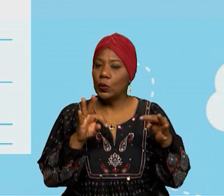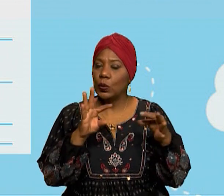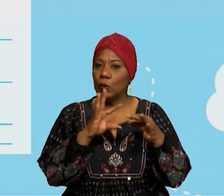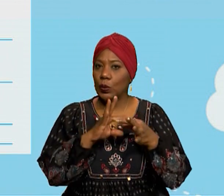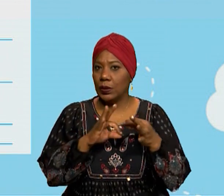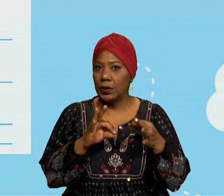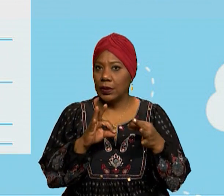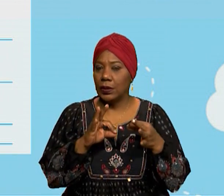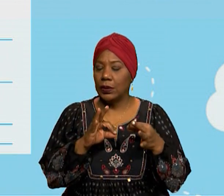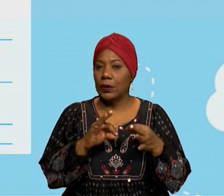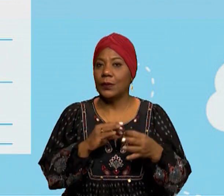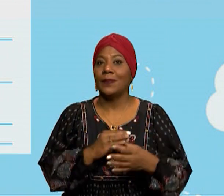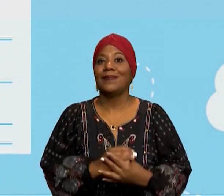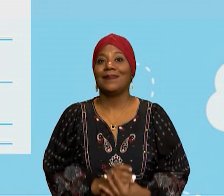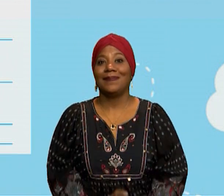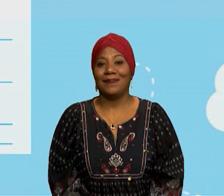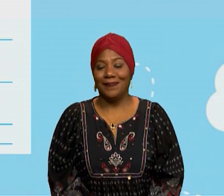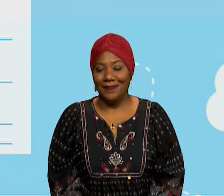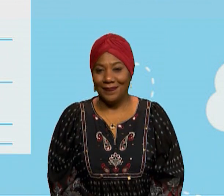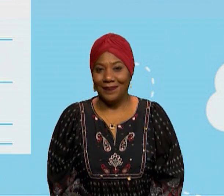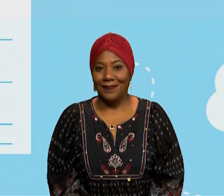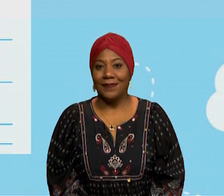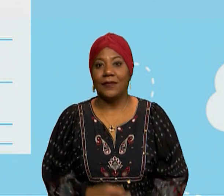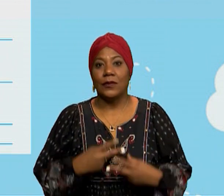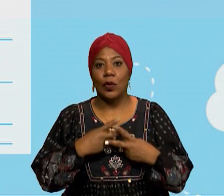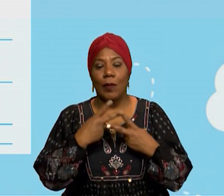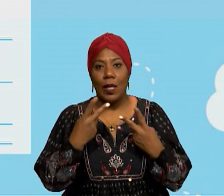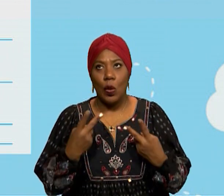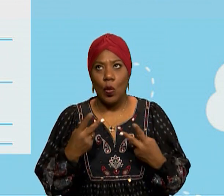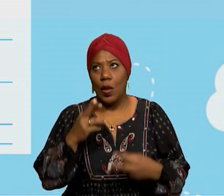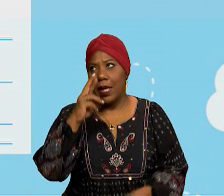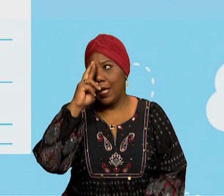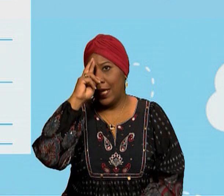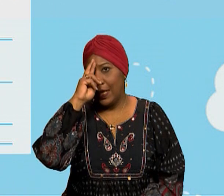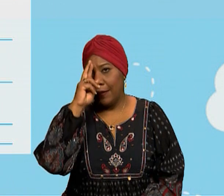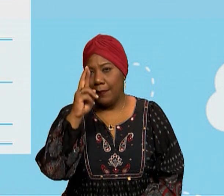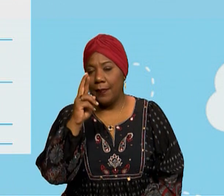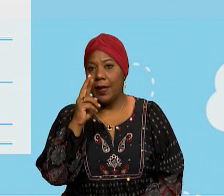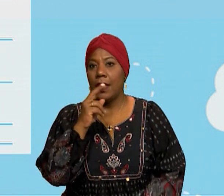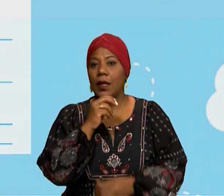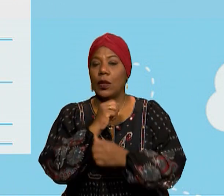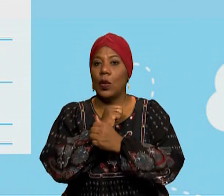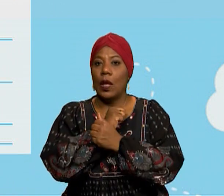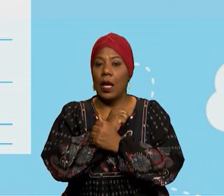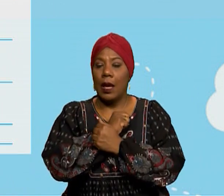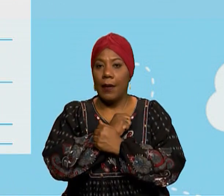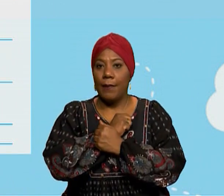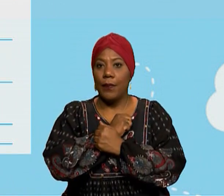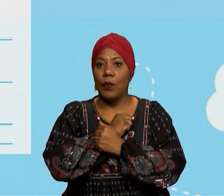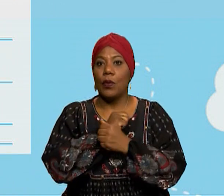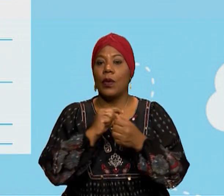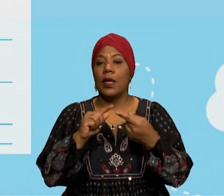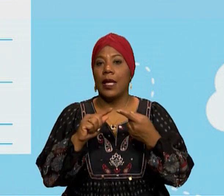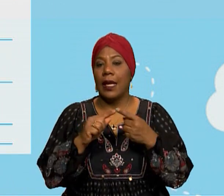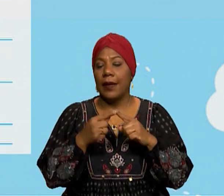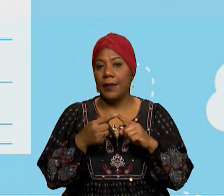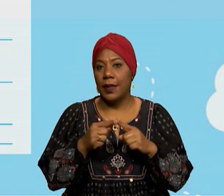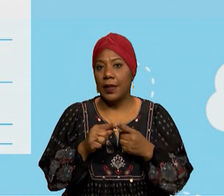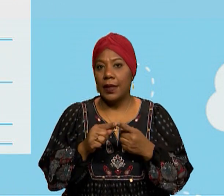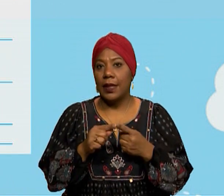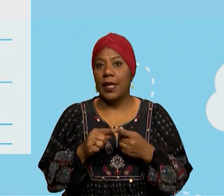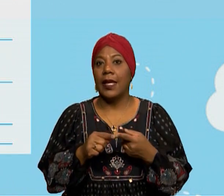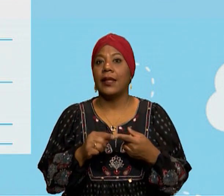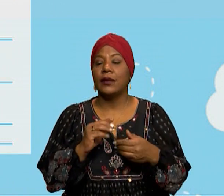de los valores. Muchas veces no debemos coger las cosas que no son nuestras o que no nos pertenecen.